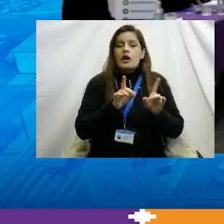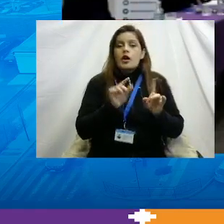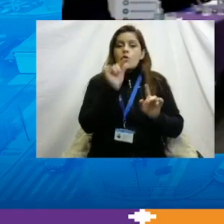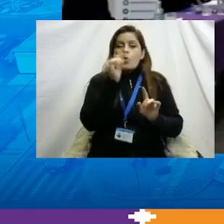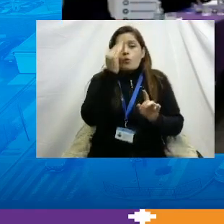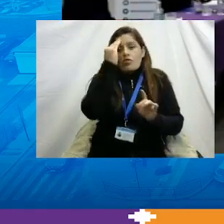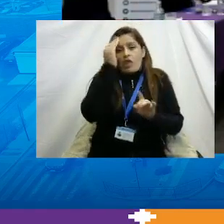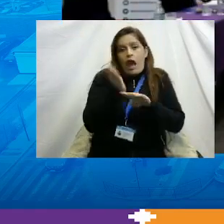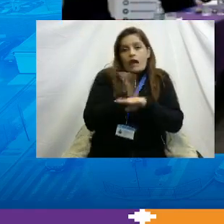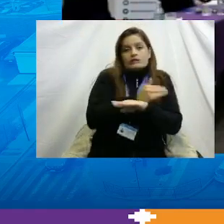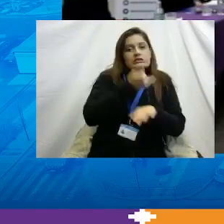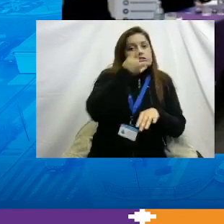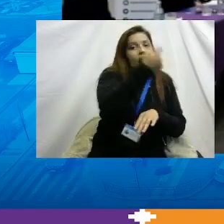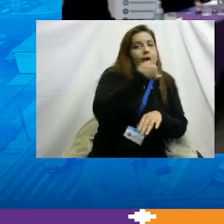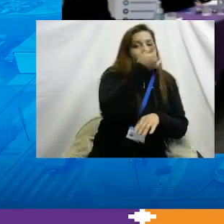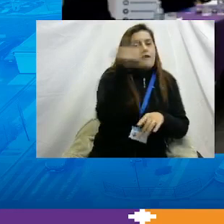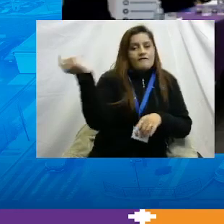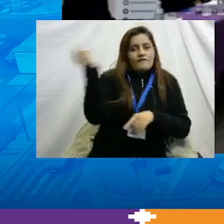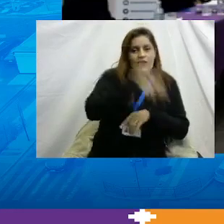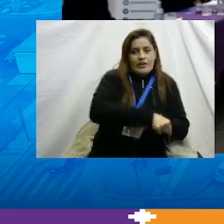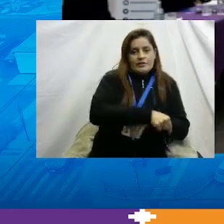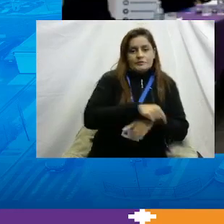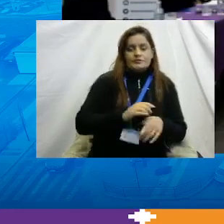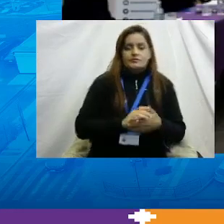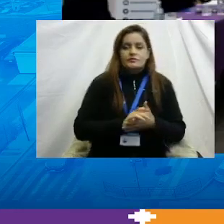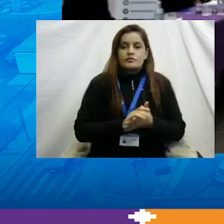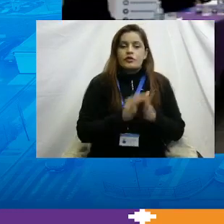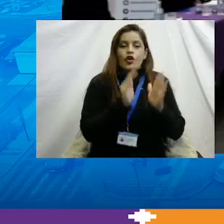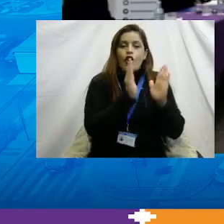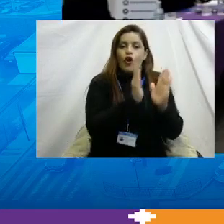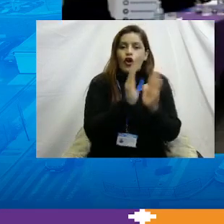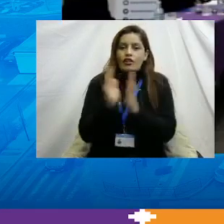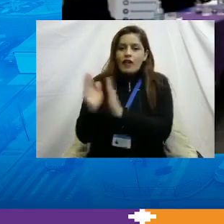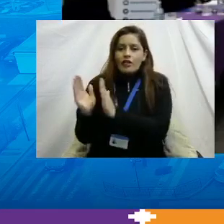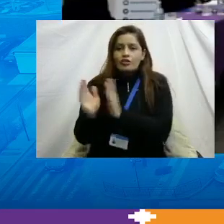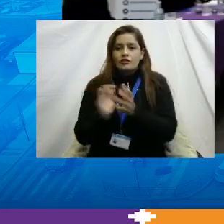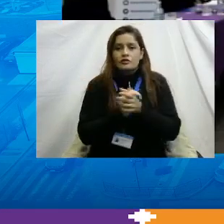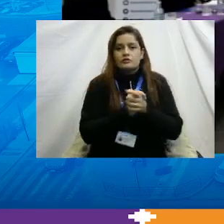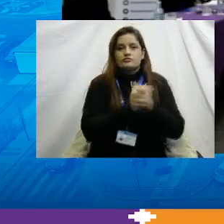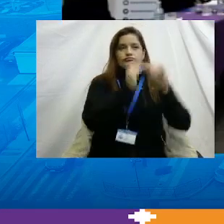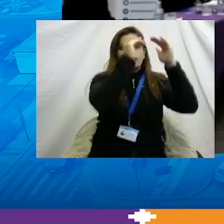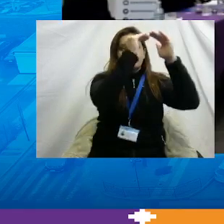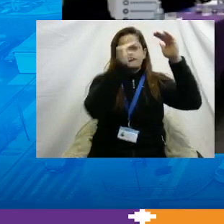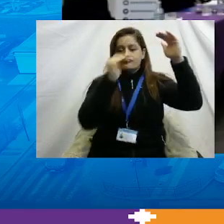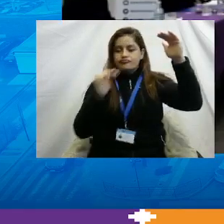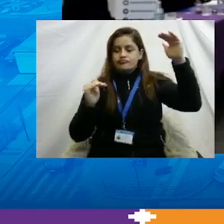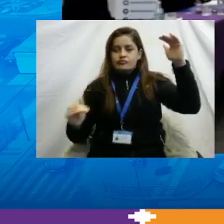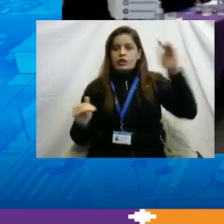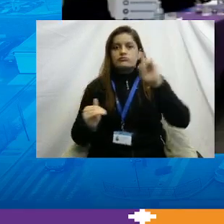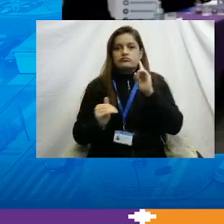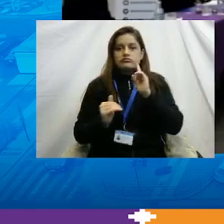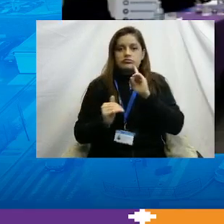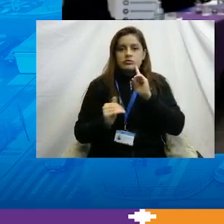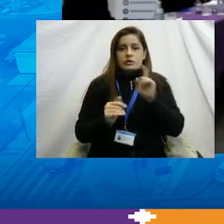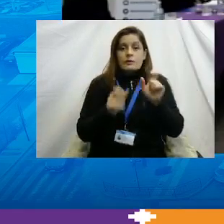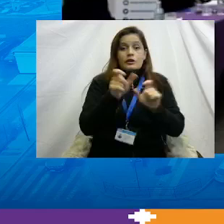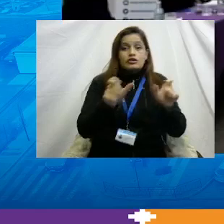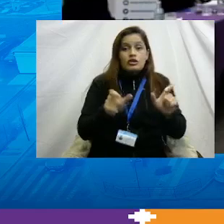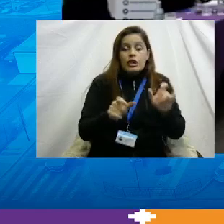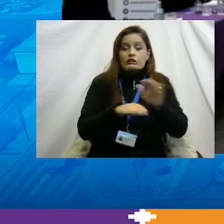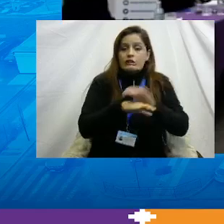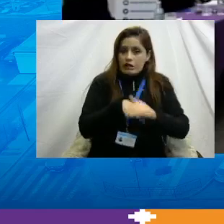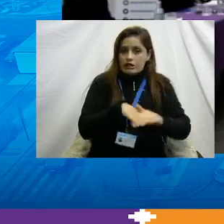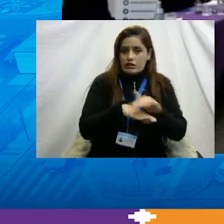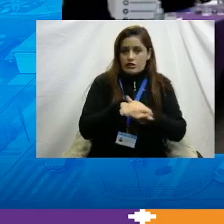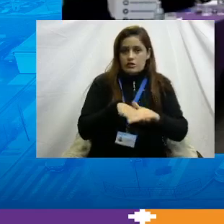anticipación. Entonces estamos ordenando en base a los diferentes escalafones a los cuales se están postulando, así que llamamos a la tranquilidad de que siempre